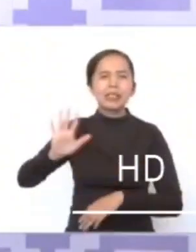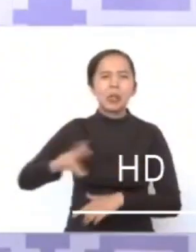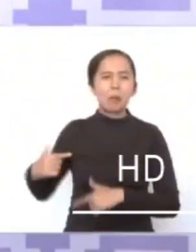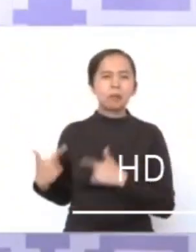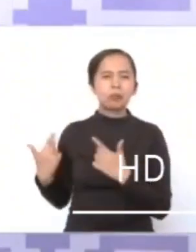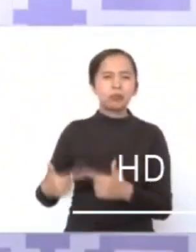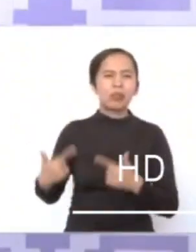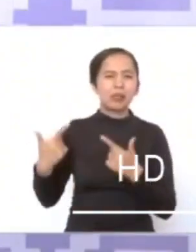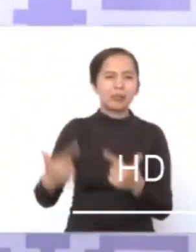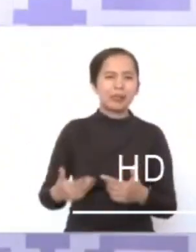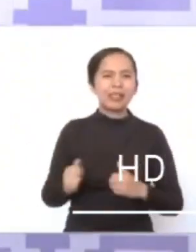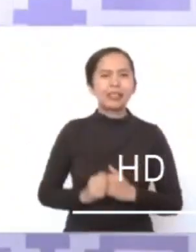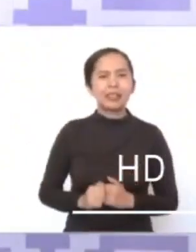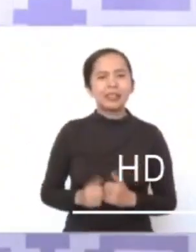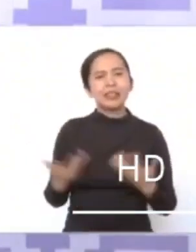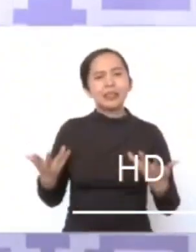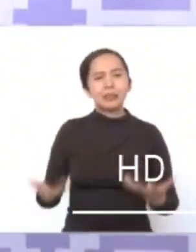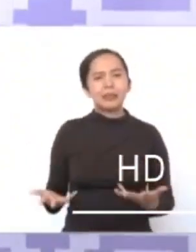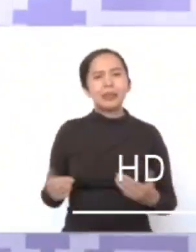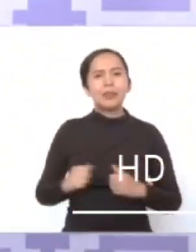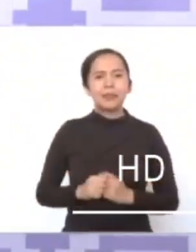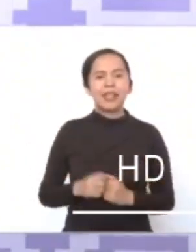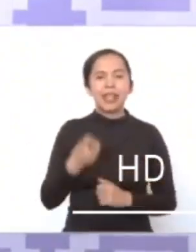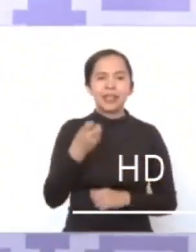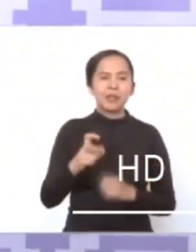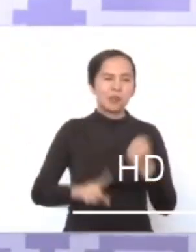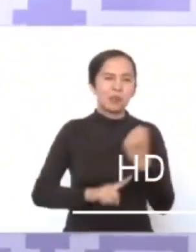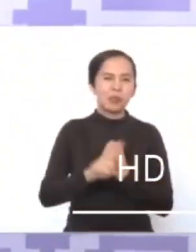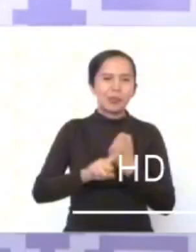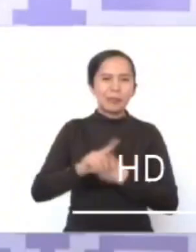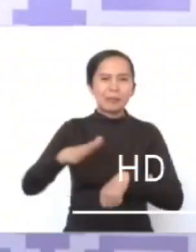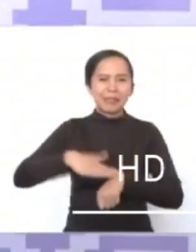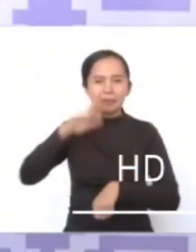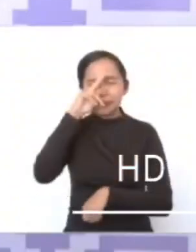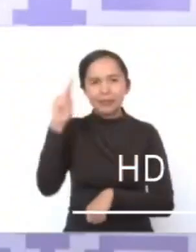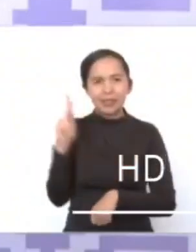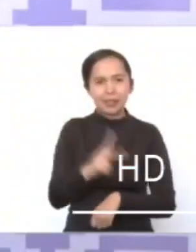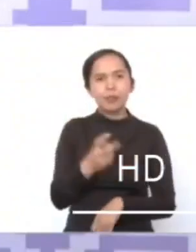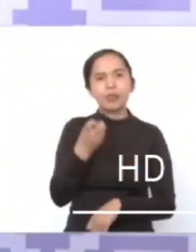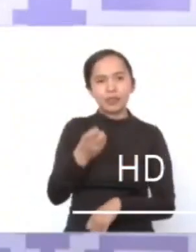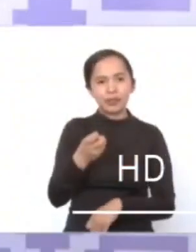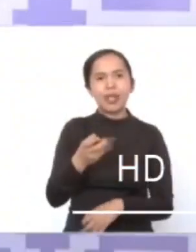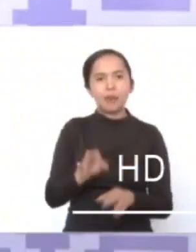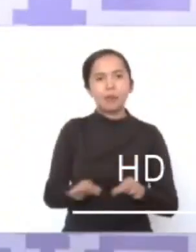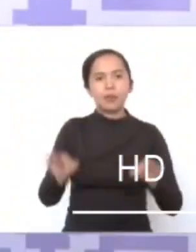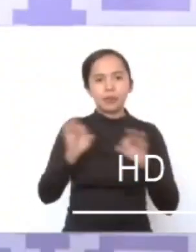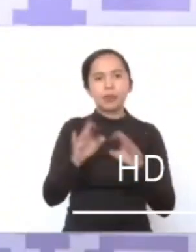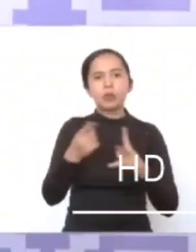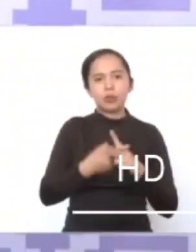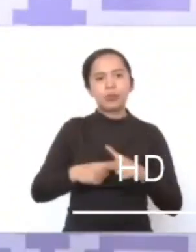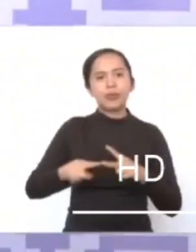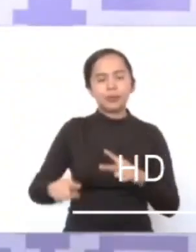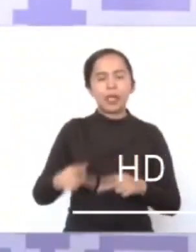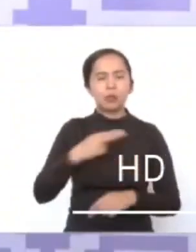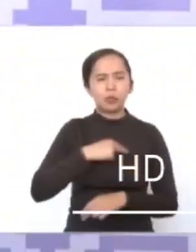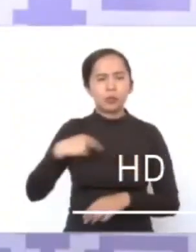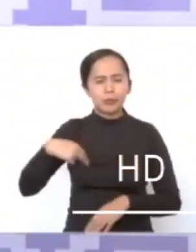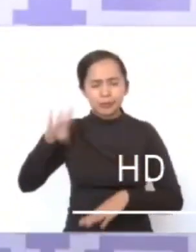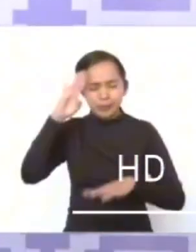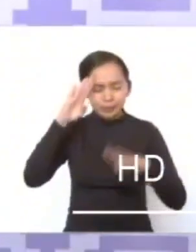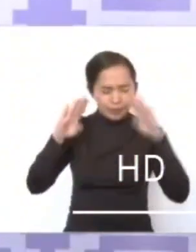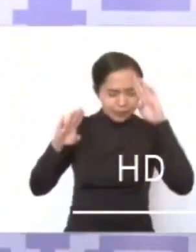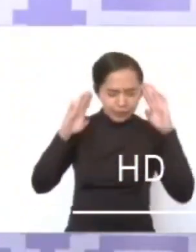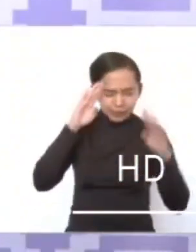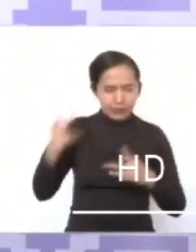eso implique un desafío mucho mayor durante muchos años, pero hay que empezar a hacerlo y por eso es muy importante el esfuerzo que inició la